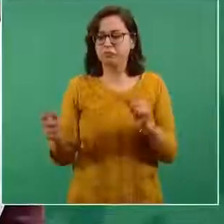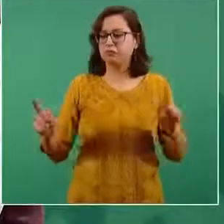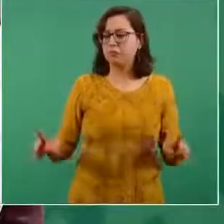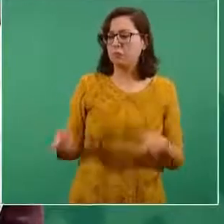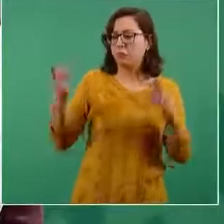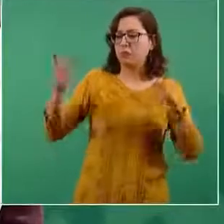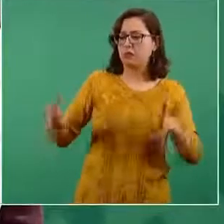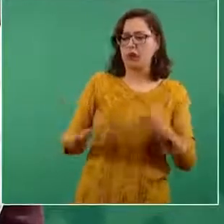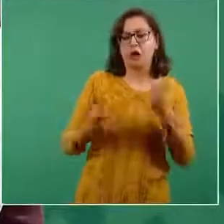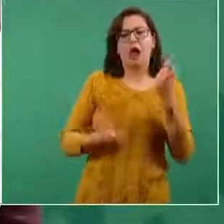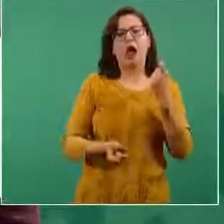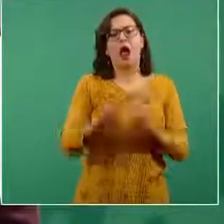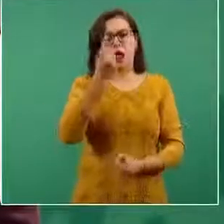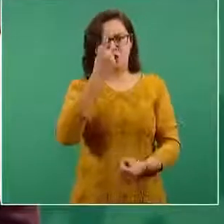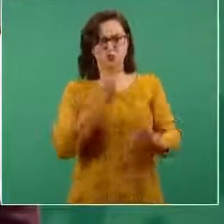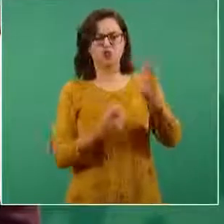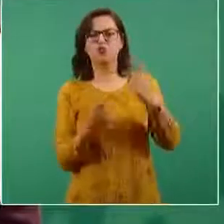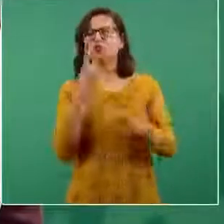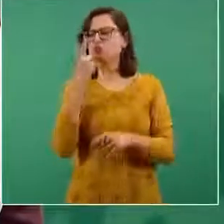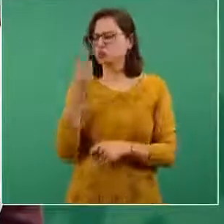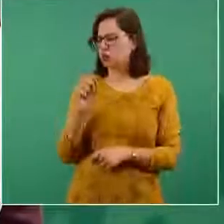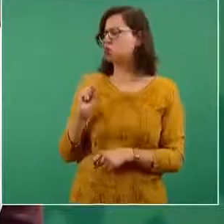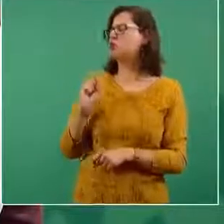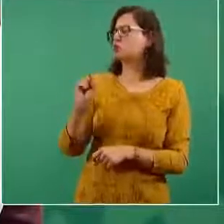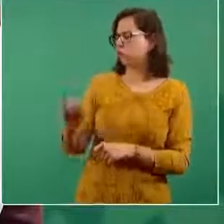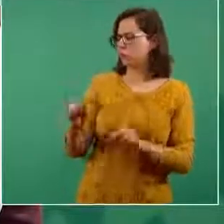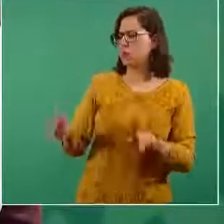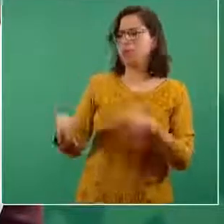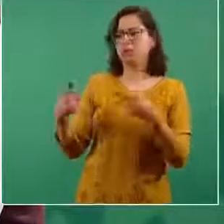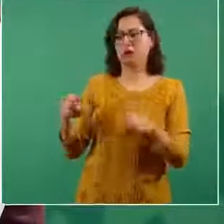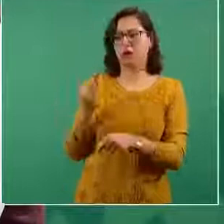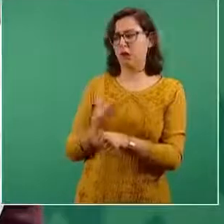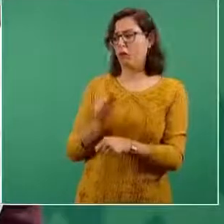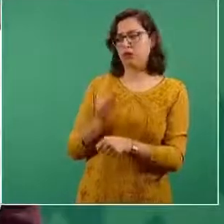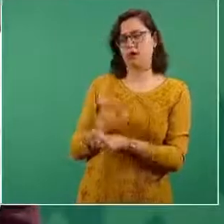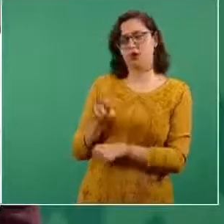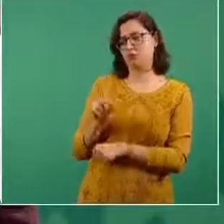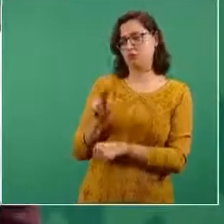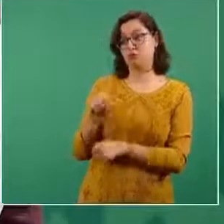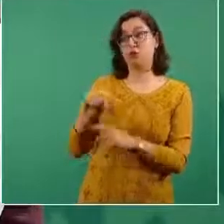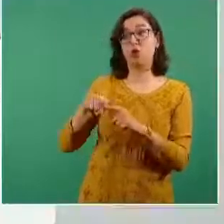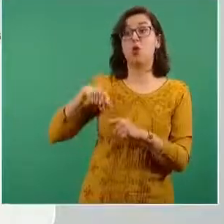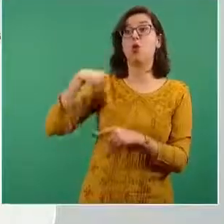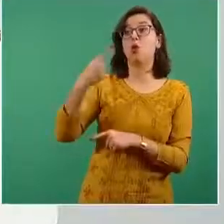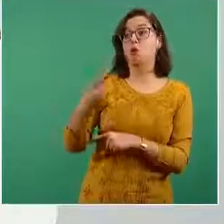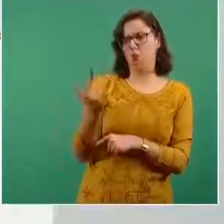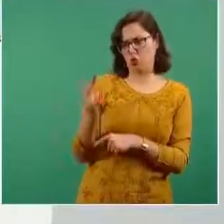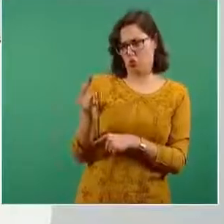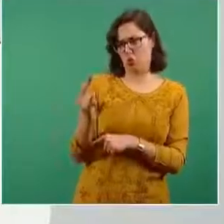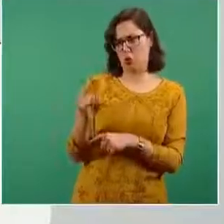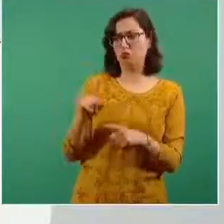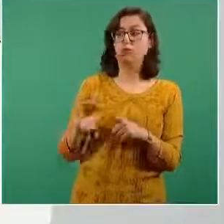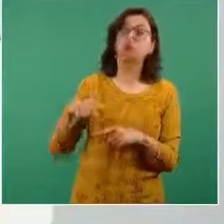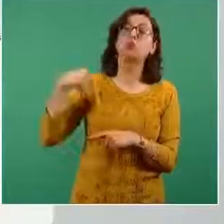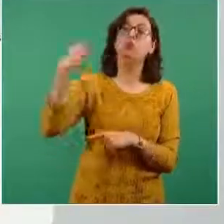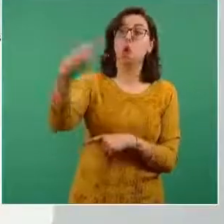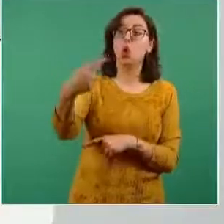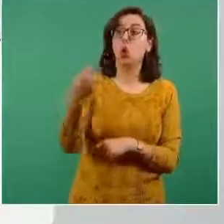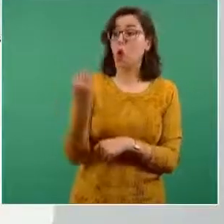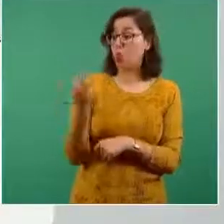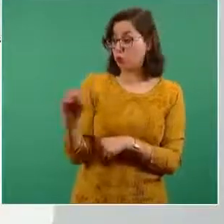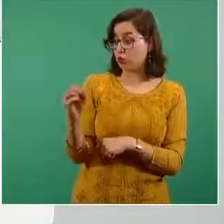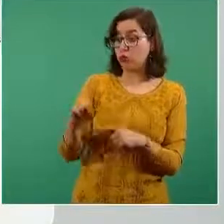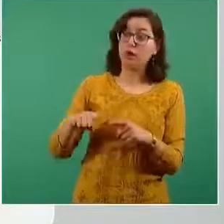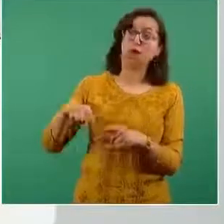muchos fabricantes que dicen vamos a tener dotación para julio, vamos a tener para octubre, vamos a tener tantas antes que